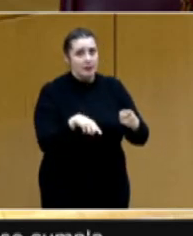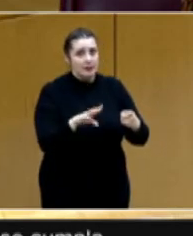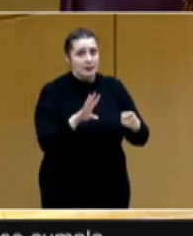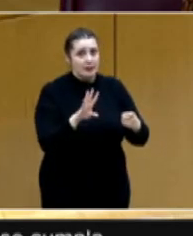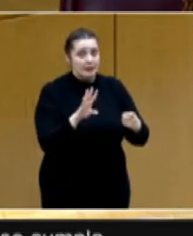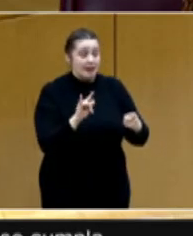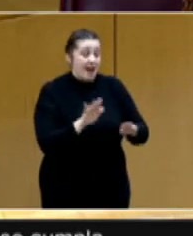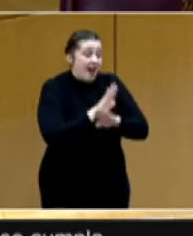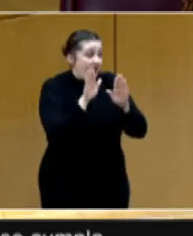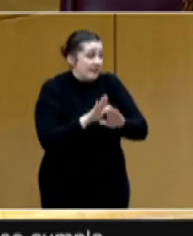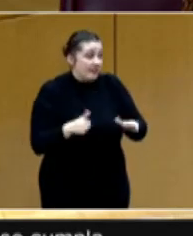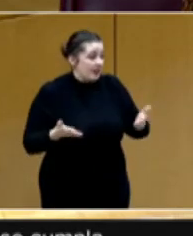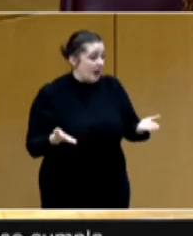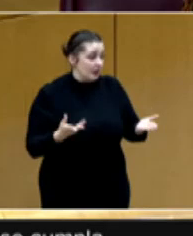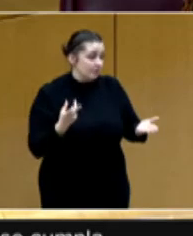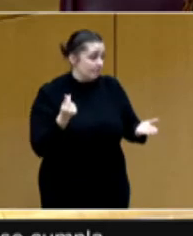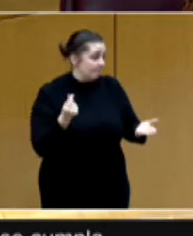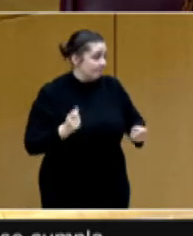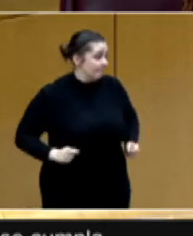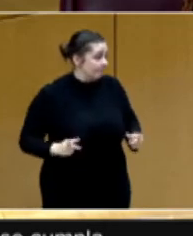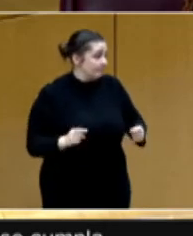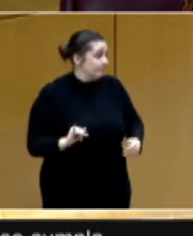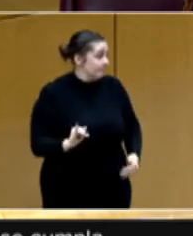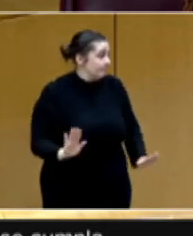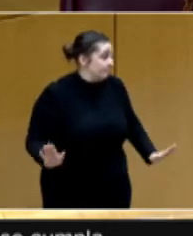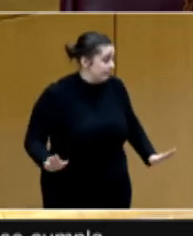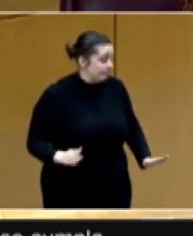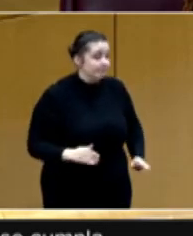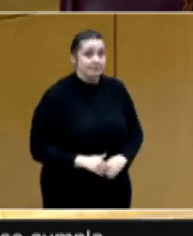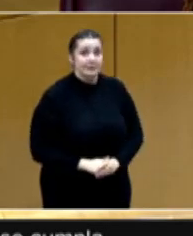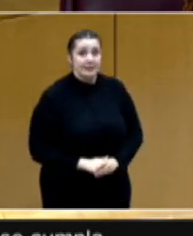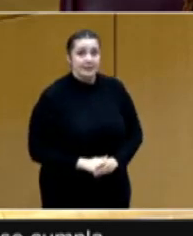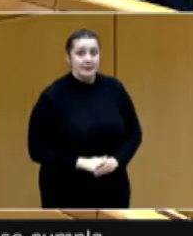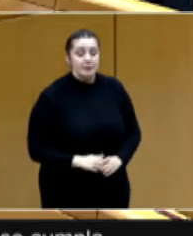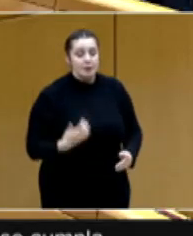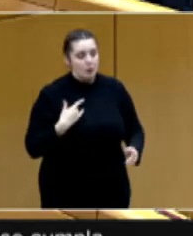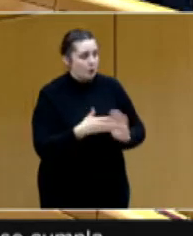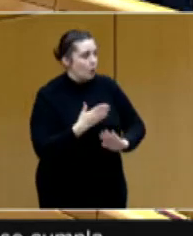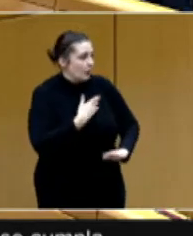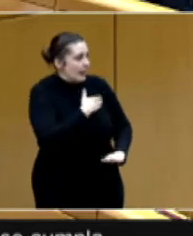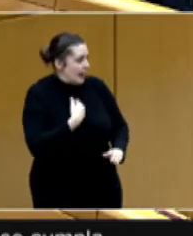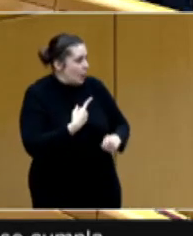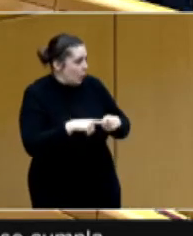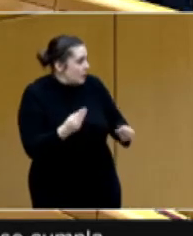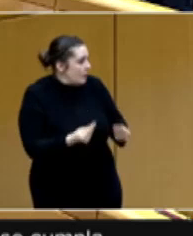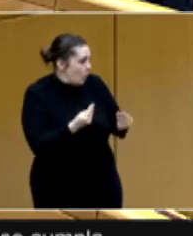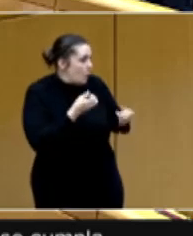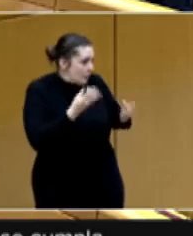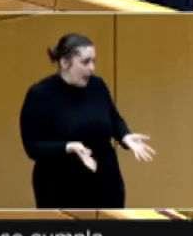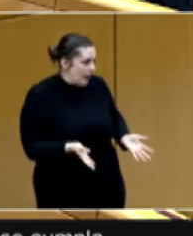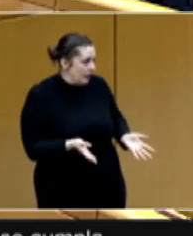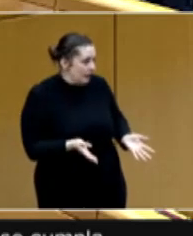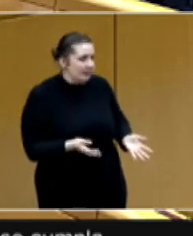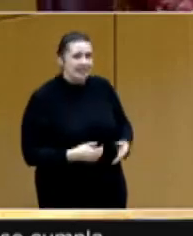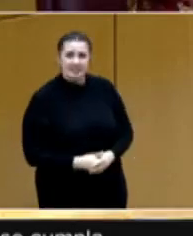Pues al final tiene un coste económico no es poco con la buenas intenciones con lo cual Bueno pero